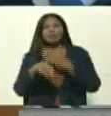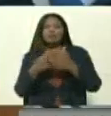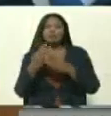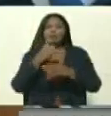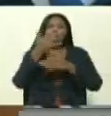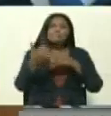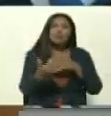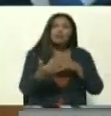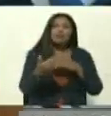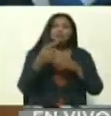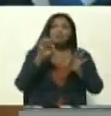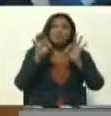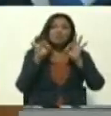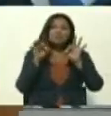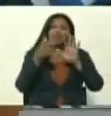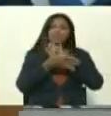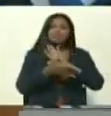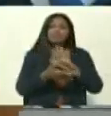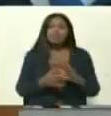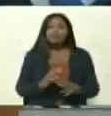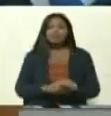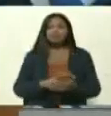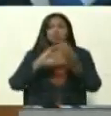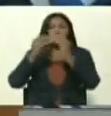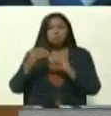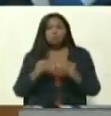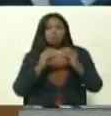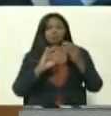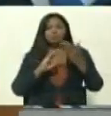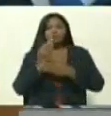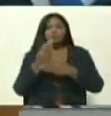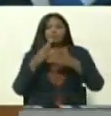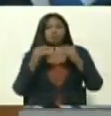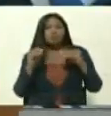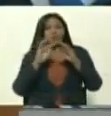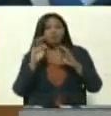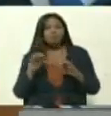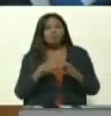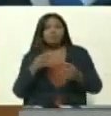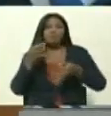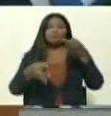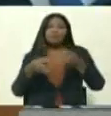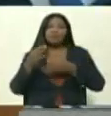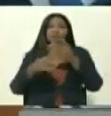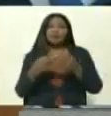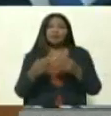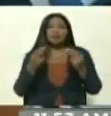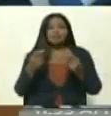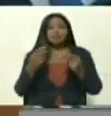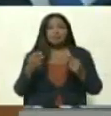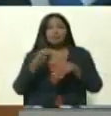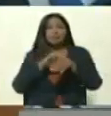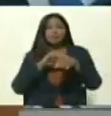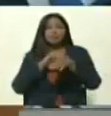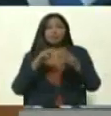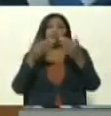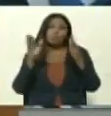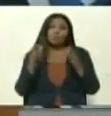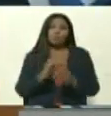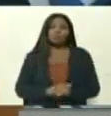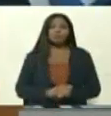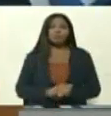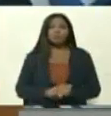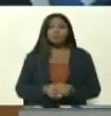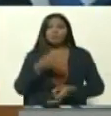plan especial de regularización funcionarial de fiscales provisorios activos del Ministerio Público, los